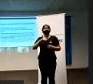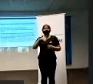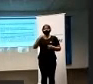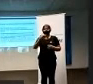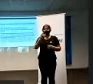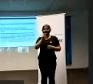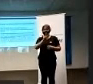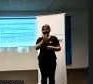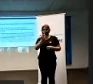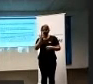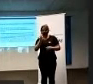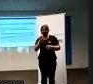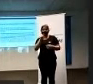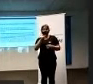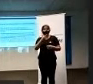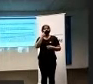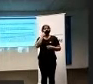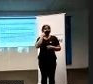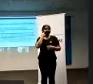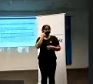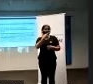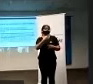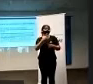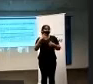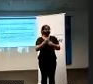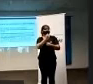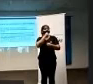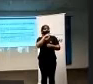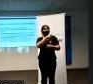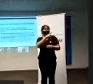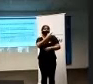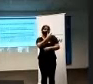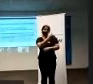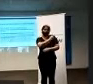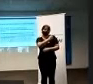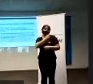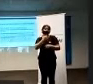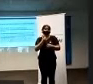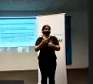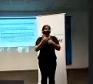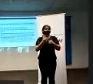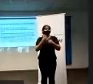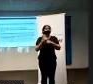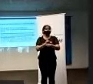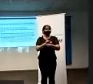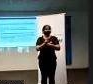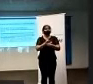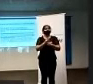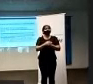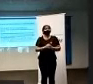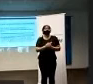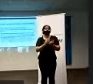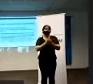dosis, evidenció que podrían neutralizarse eficazmente todas las cepas, sin diferencias significativas entre ellas.